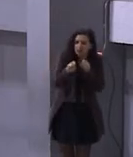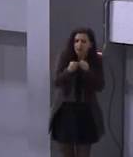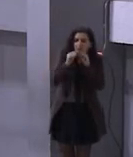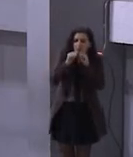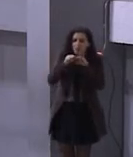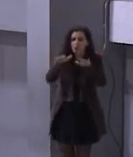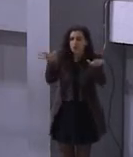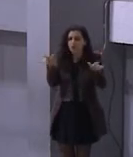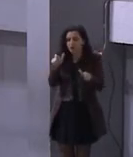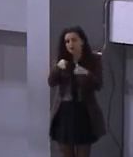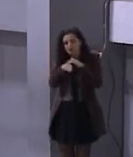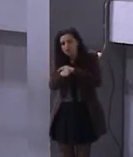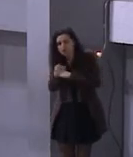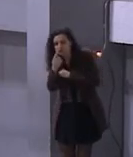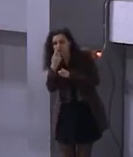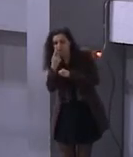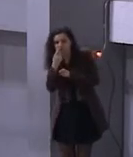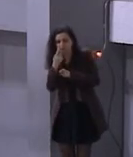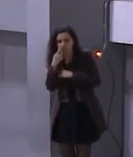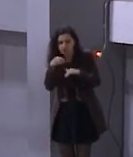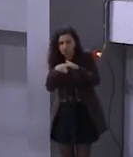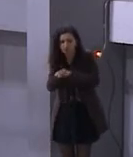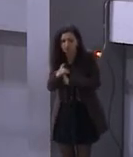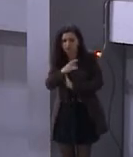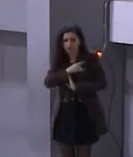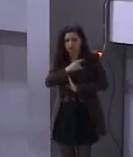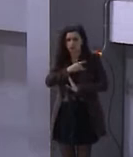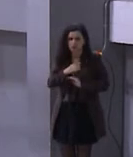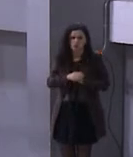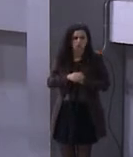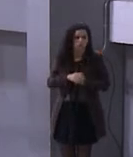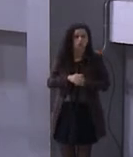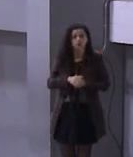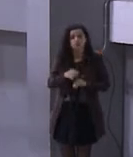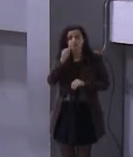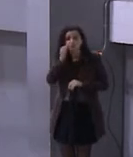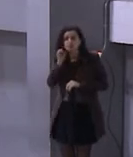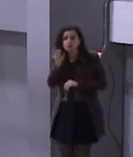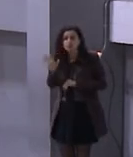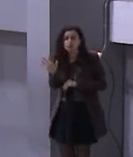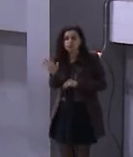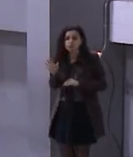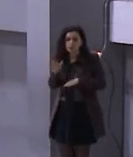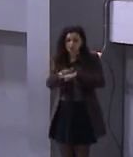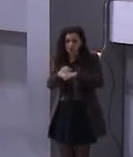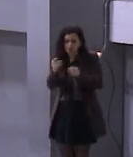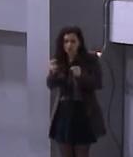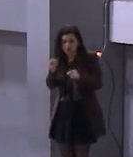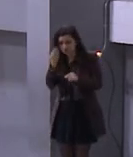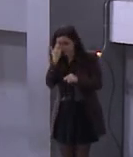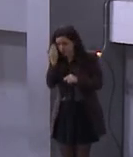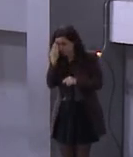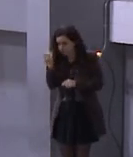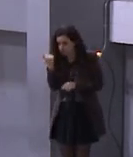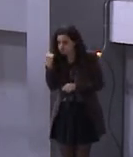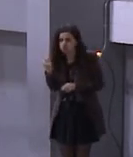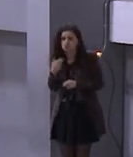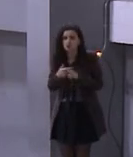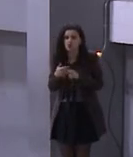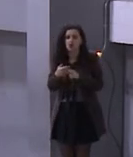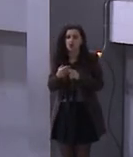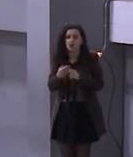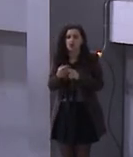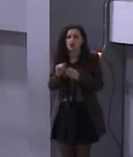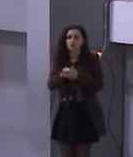público que viene a la universidad. Tal vez para una cuña muy rápida, ustedes saben, acaba de pasar la Feria del